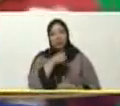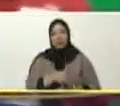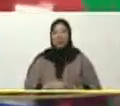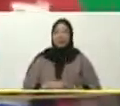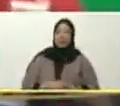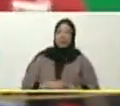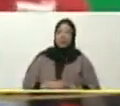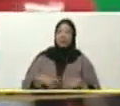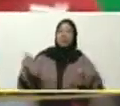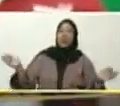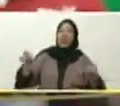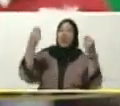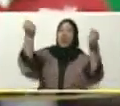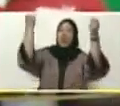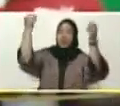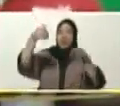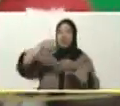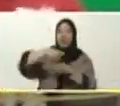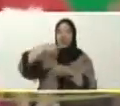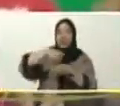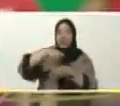Fue una campaña electoral